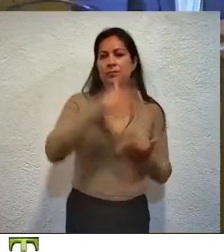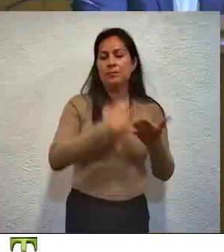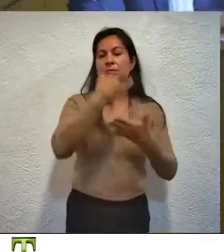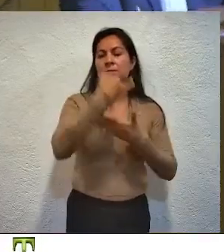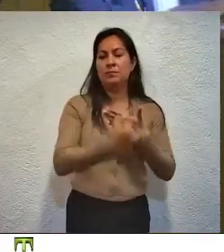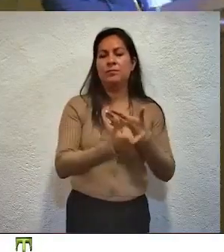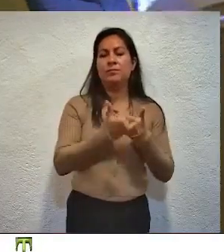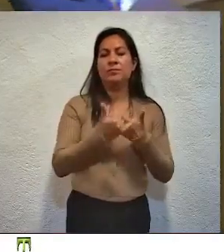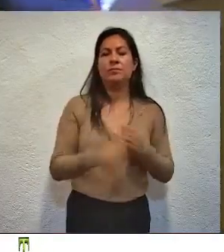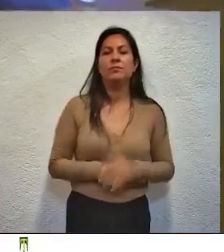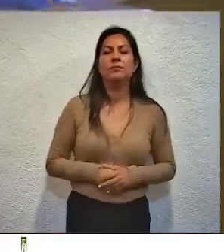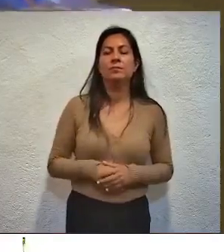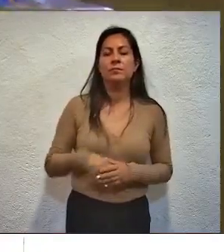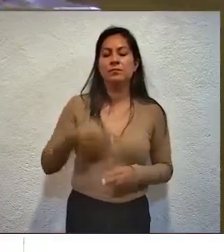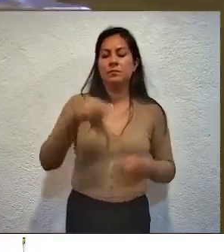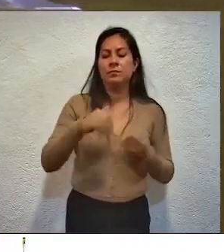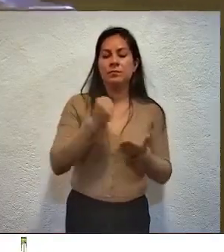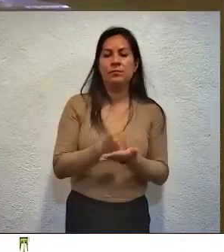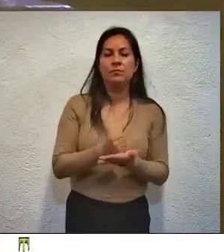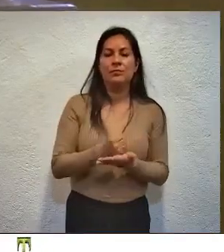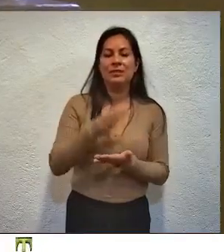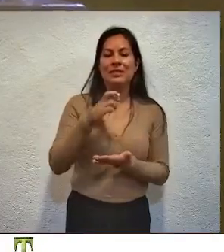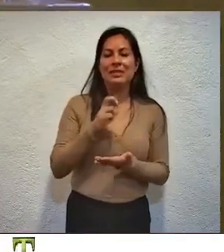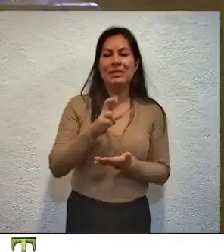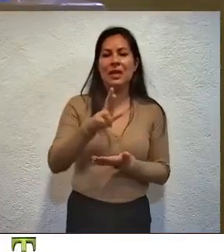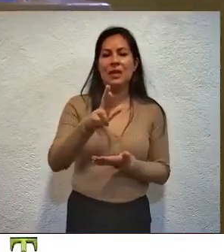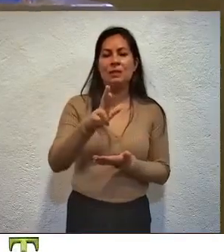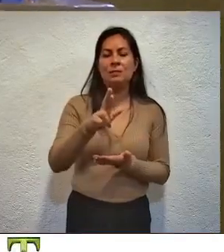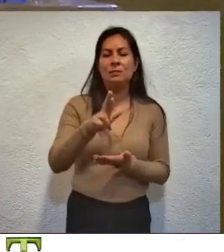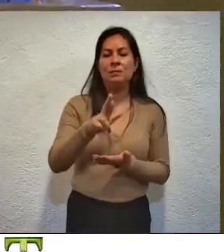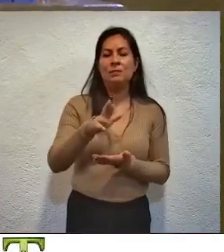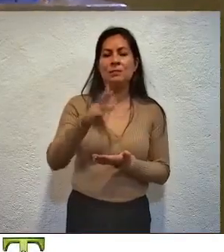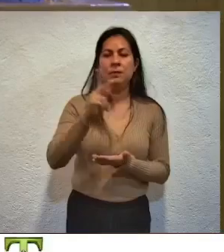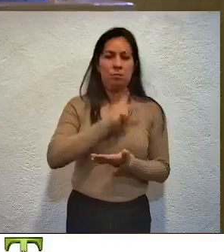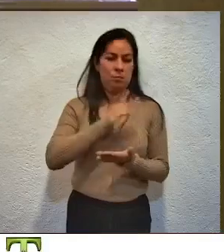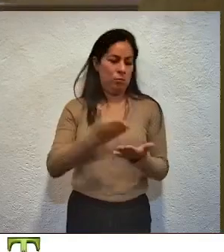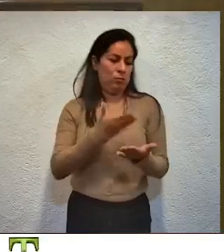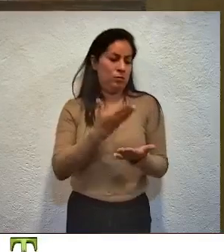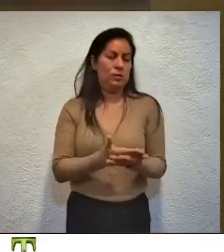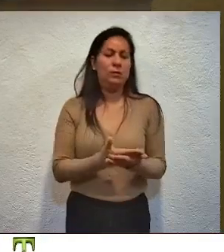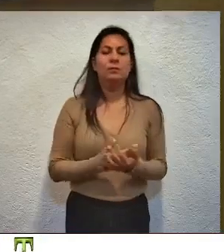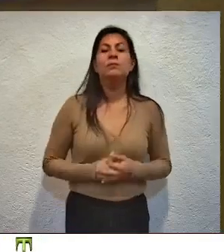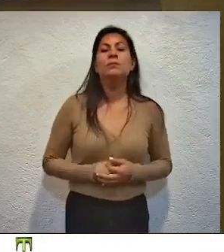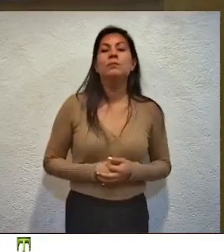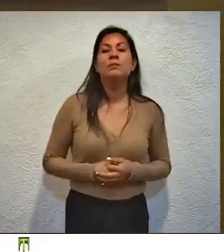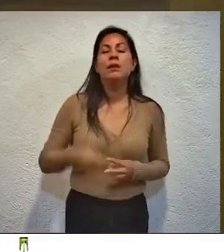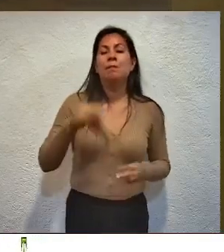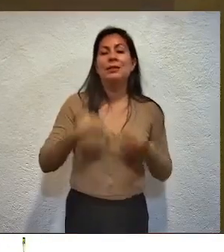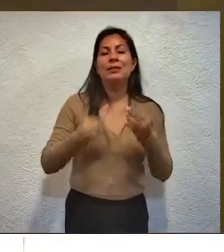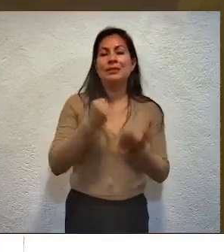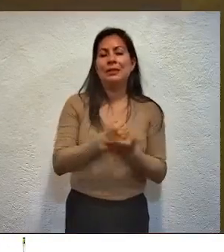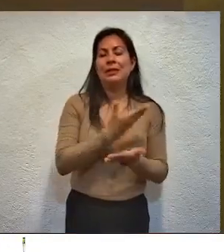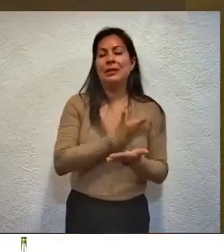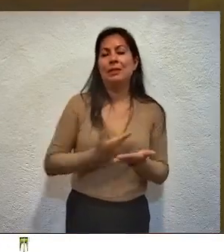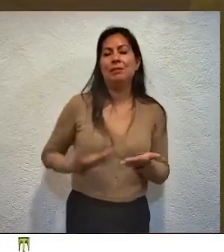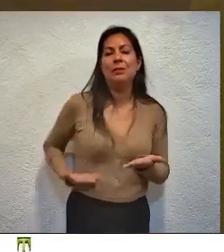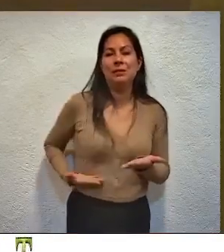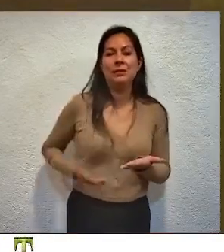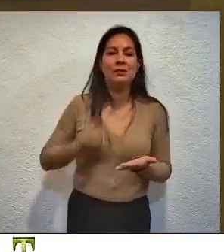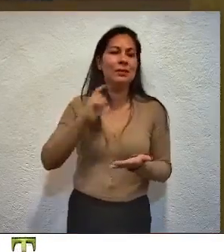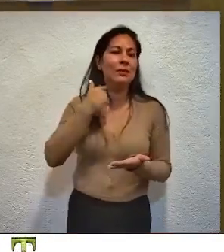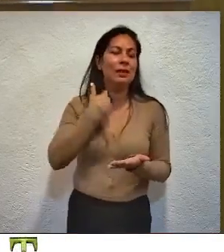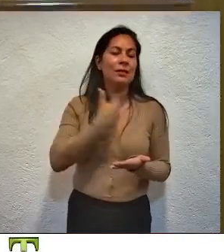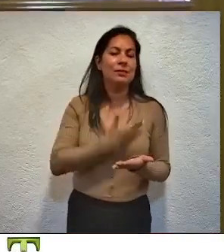proyecto. magistrado ponente César Salgado Alpizar, Es proyecto de ponencia. magistrada presidenta